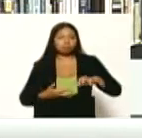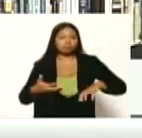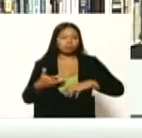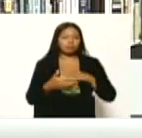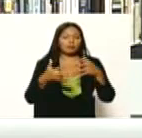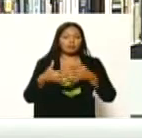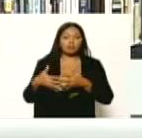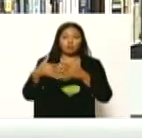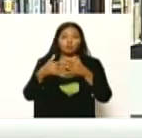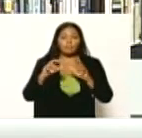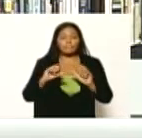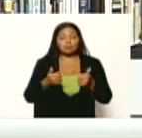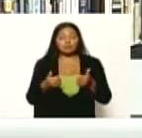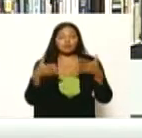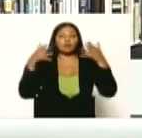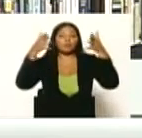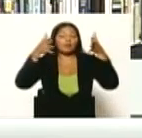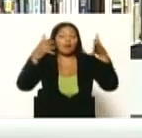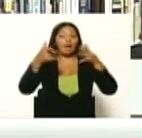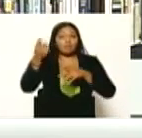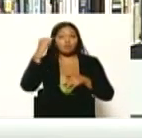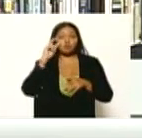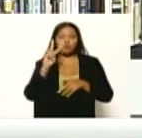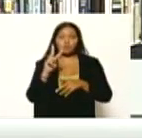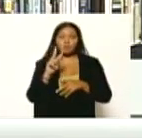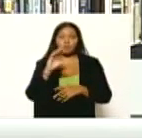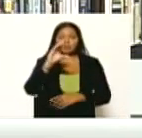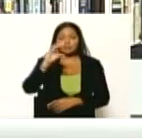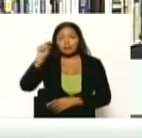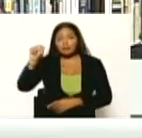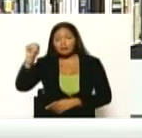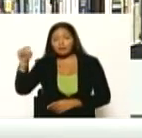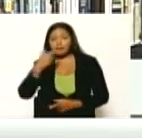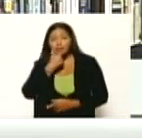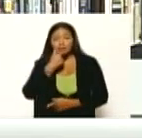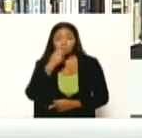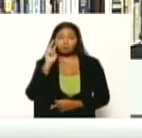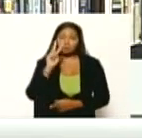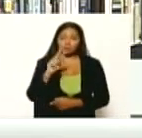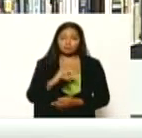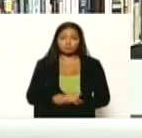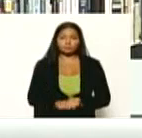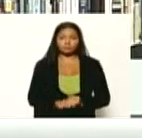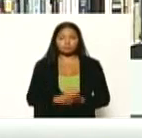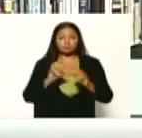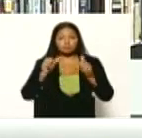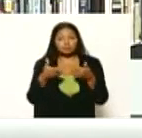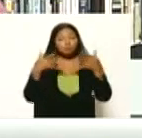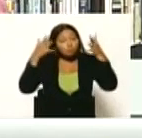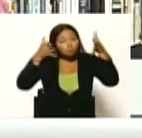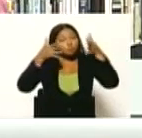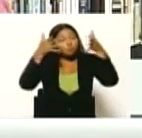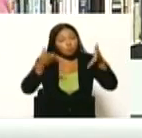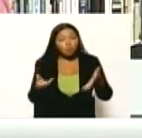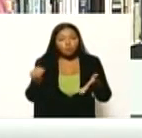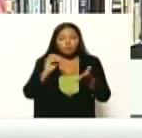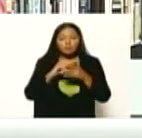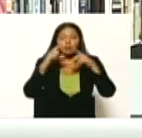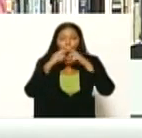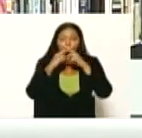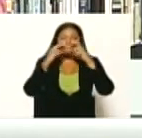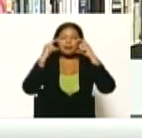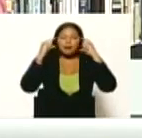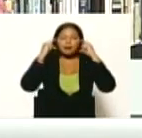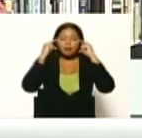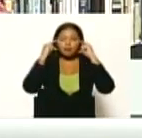Y ha empezado a recomendar, a partir de ayer lo vi por CNN en inglés. Empezaron a recomendar otra vez